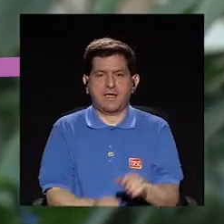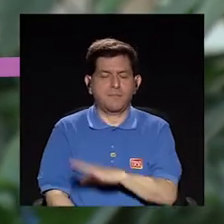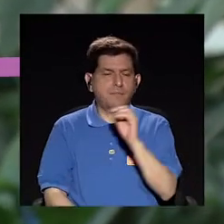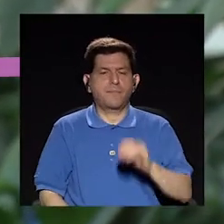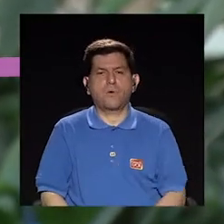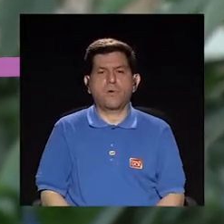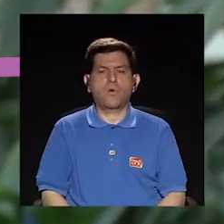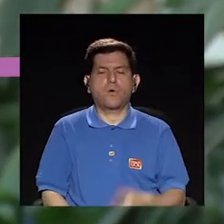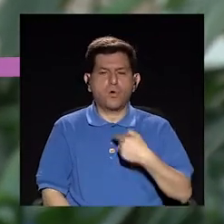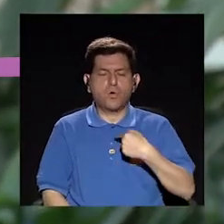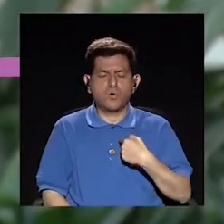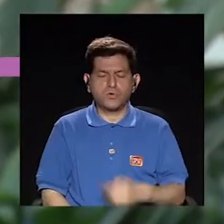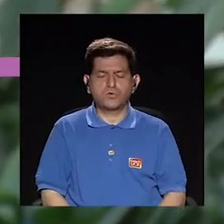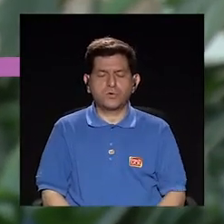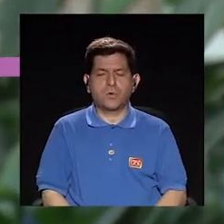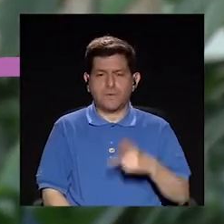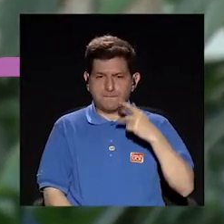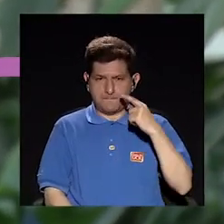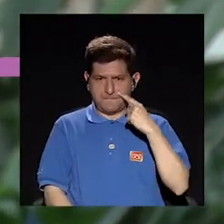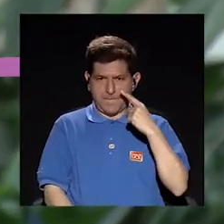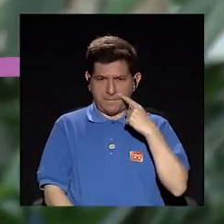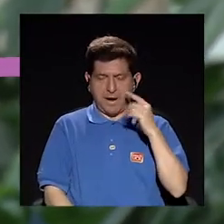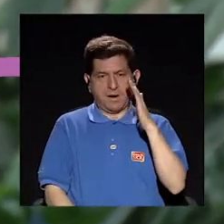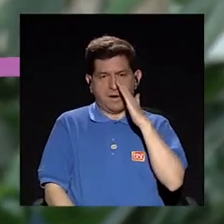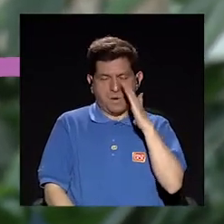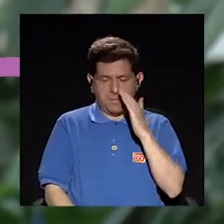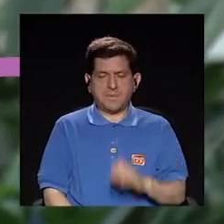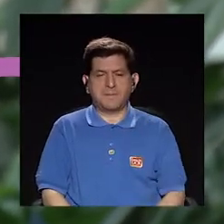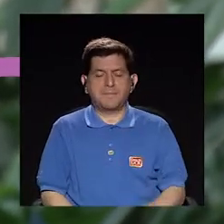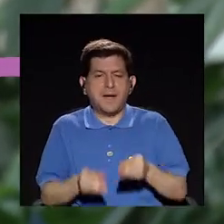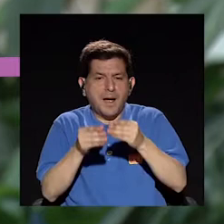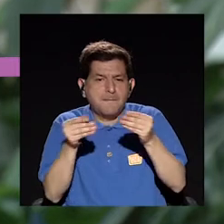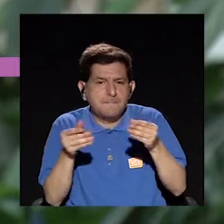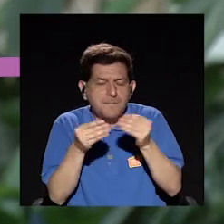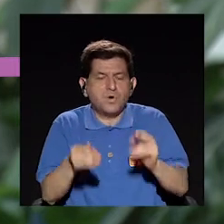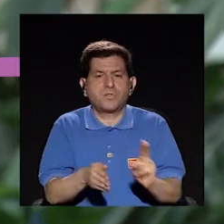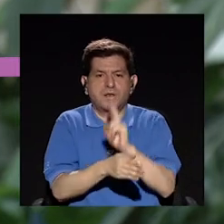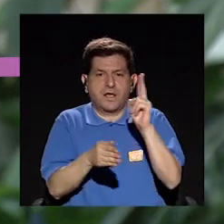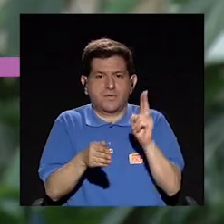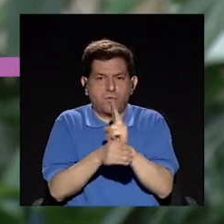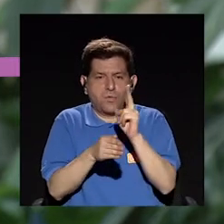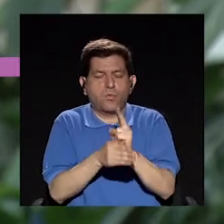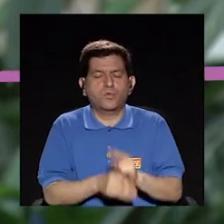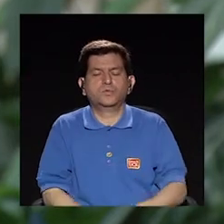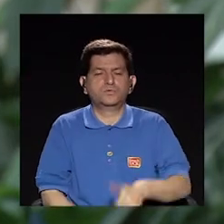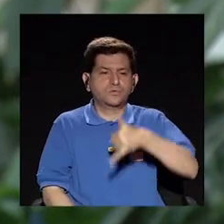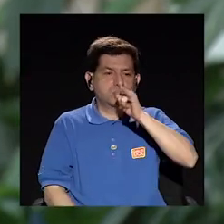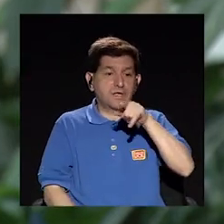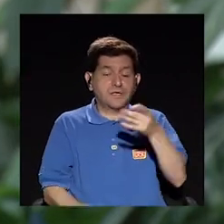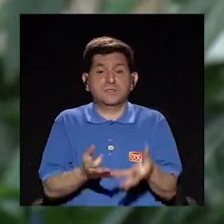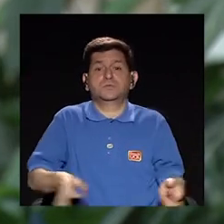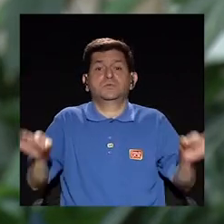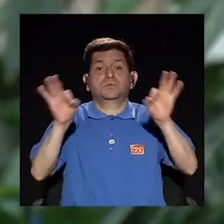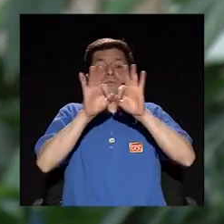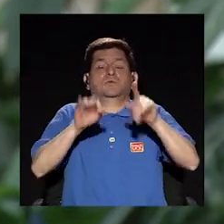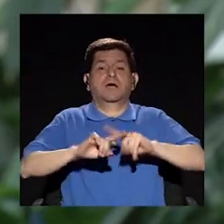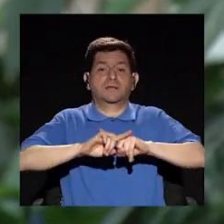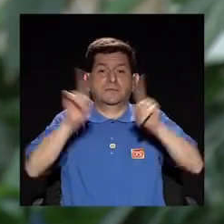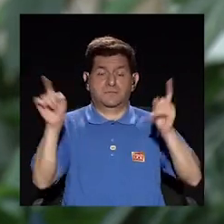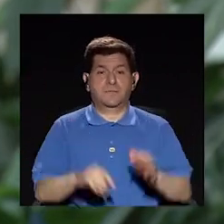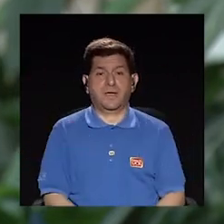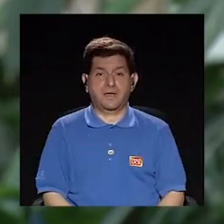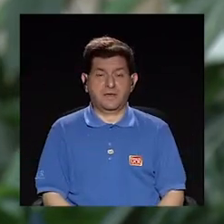ejemplificación o el modelaje que yo puedo dar como padre de familia en el consumo de alcohol, ¿verdad? Uh-huh. Entonces eso es importante, pero